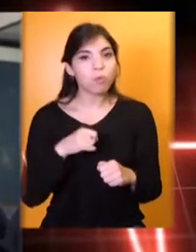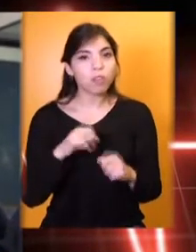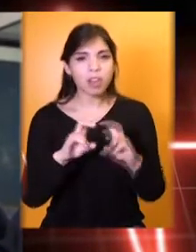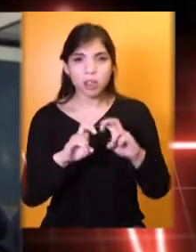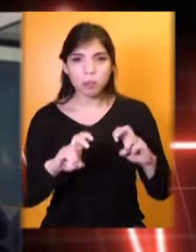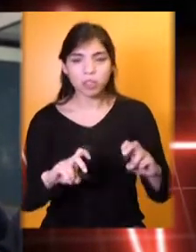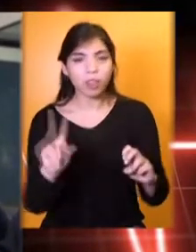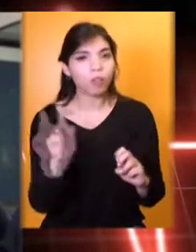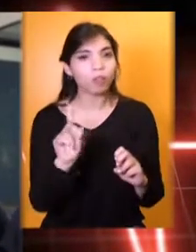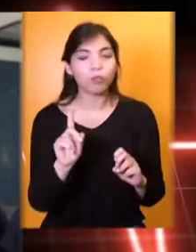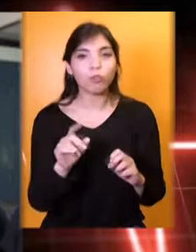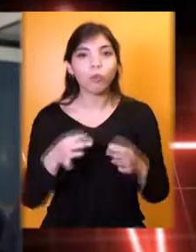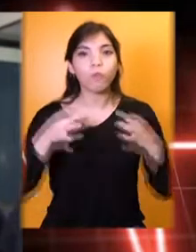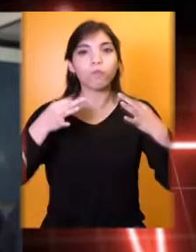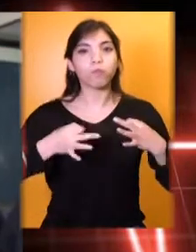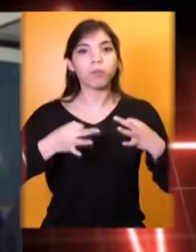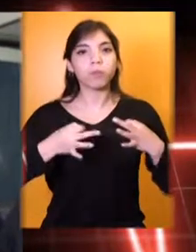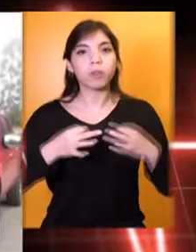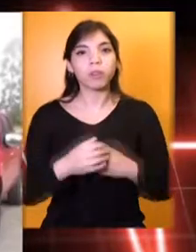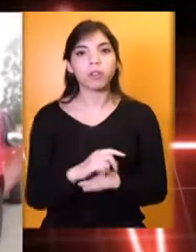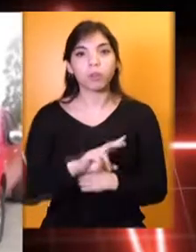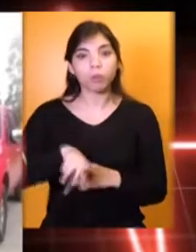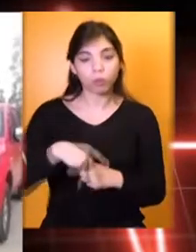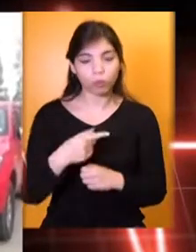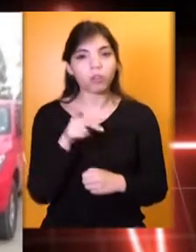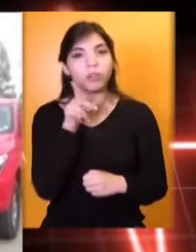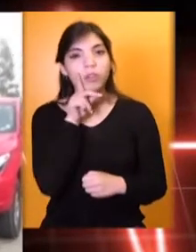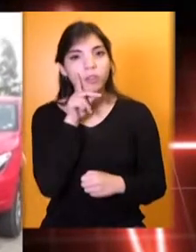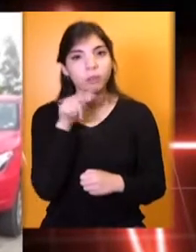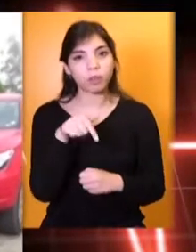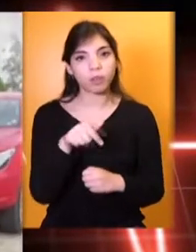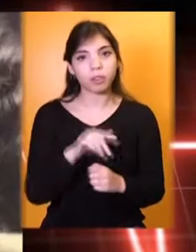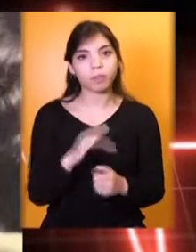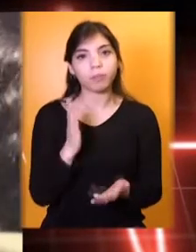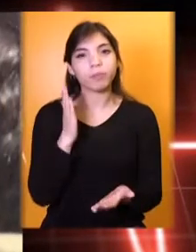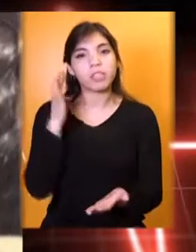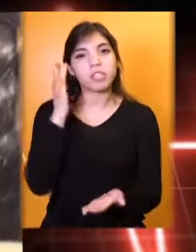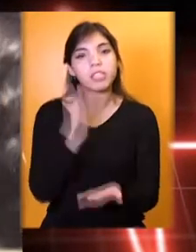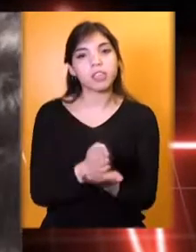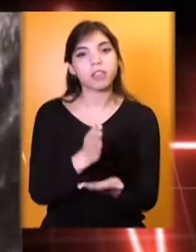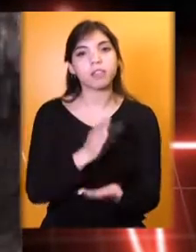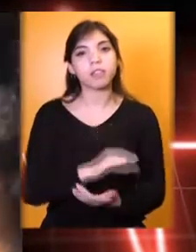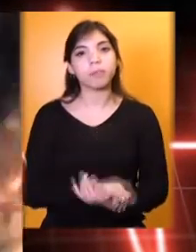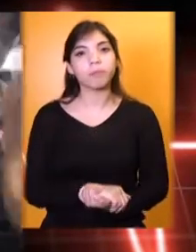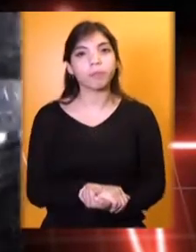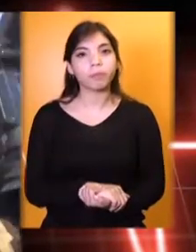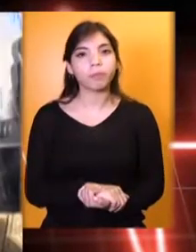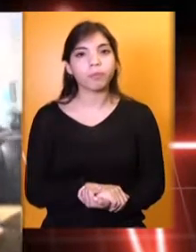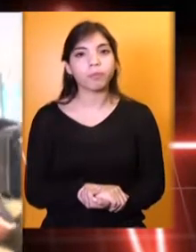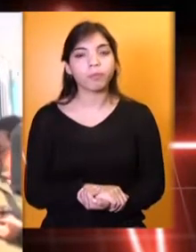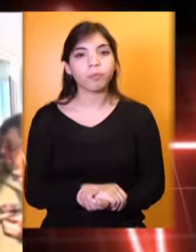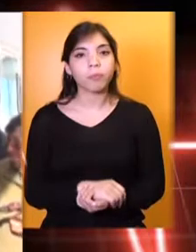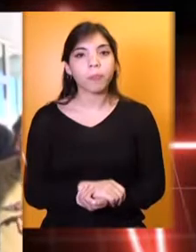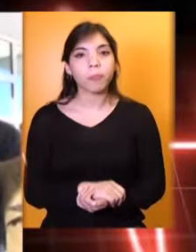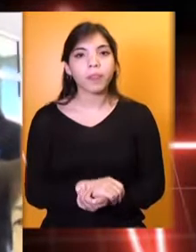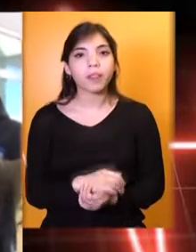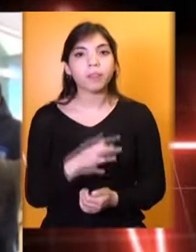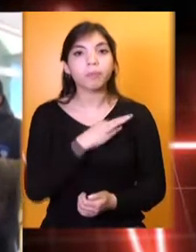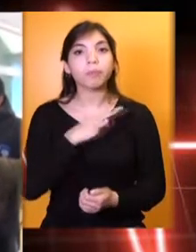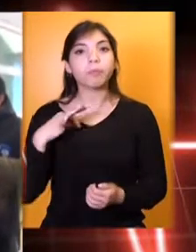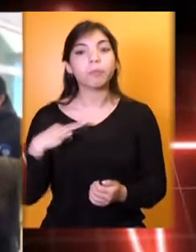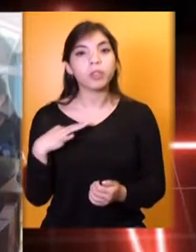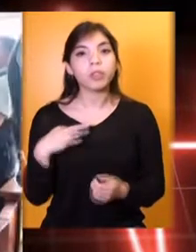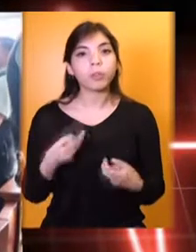estándares y la exigencia que nosotros tenemos en esta región. El jefe del Ministerio Público en la región confirmó que el persecutor que llevó las denuncias en el año